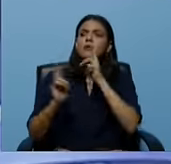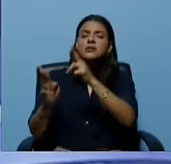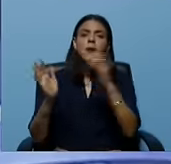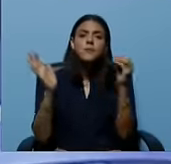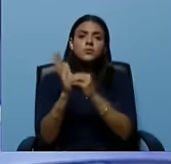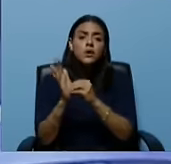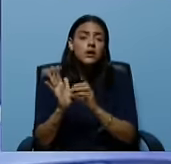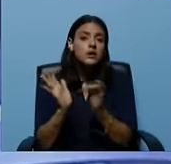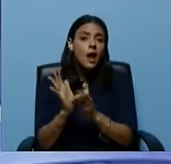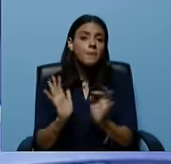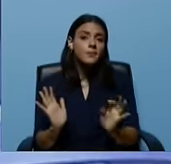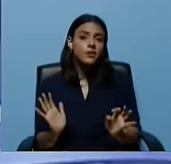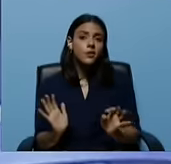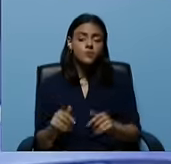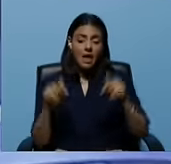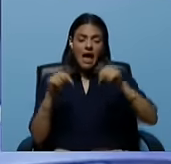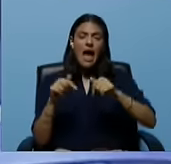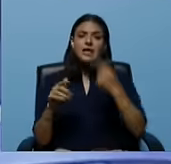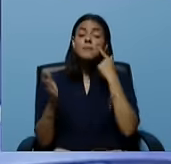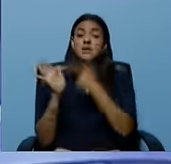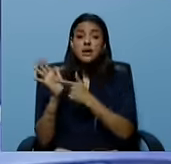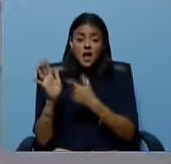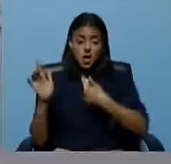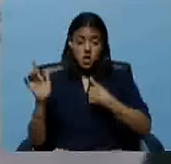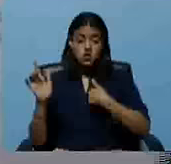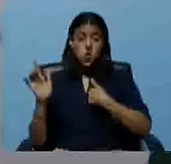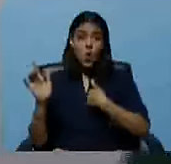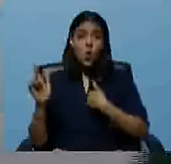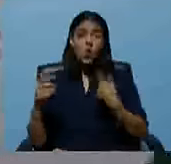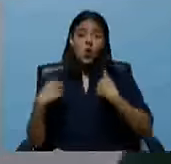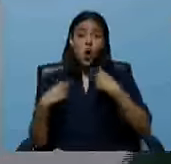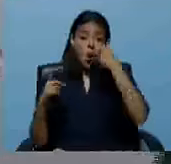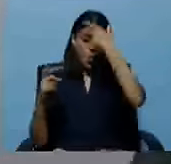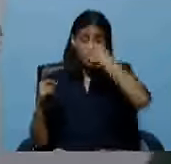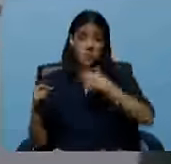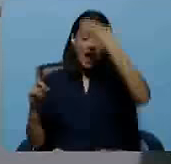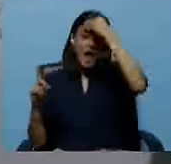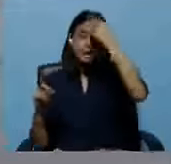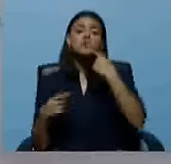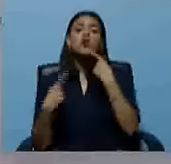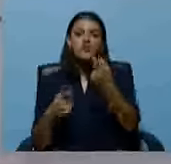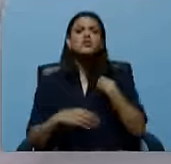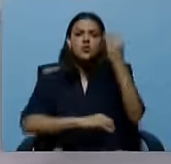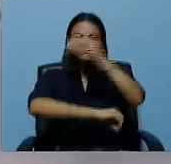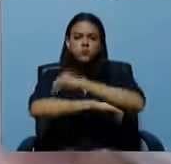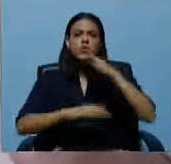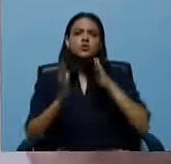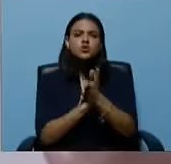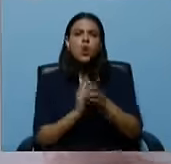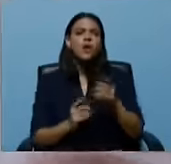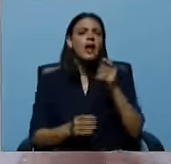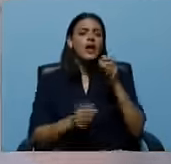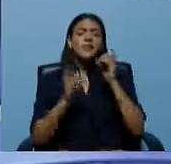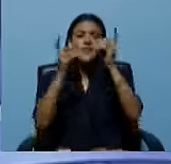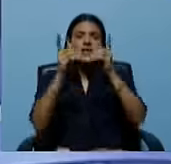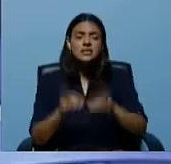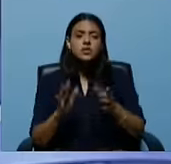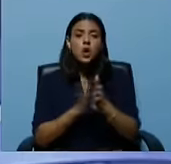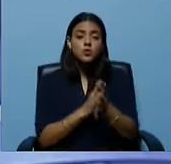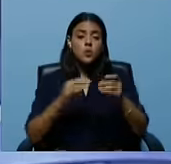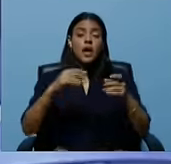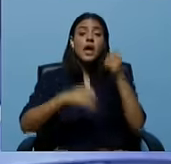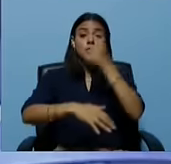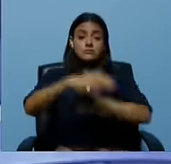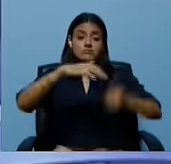Venezuela. Aquí este señor dice que acata la sentencia de la Sala Electoral del Tribunal Supremo de Justicia.